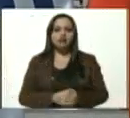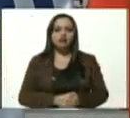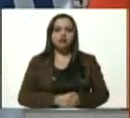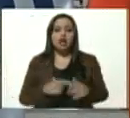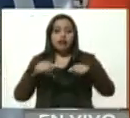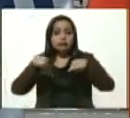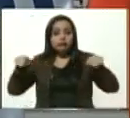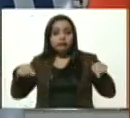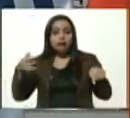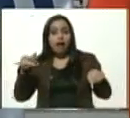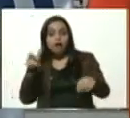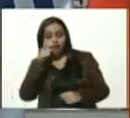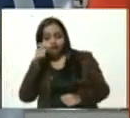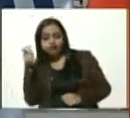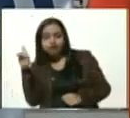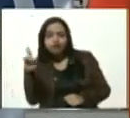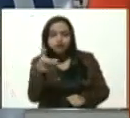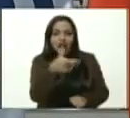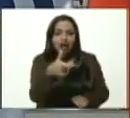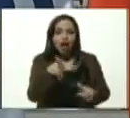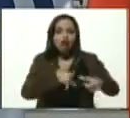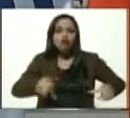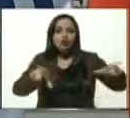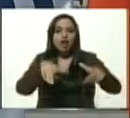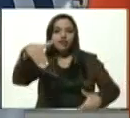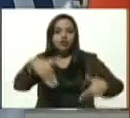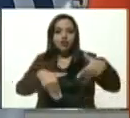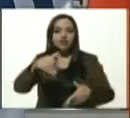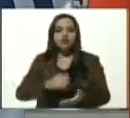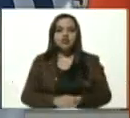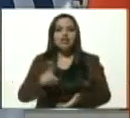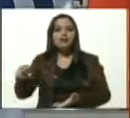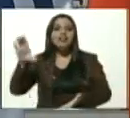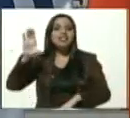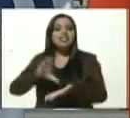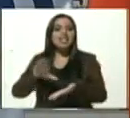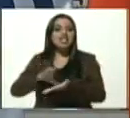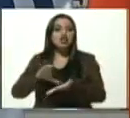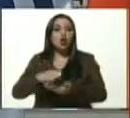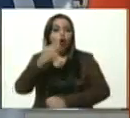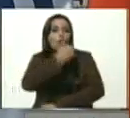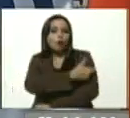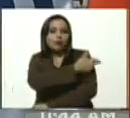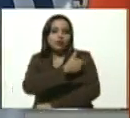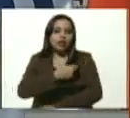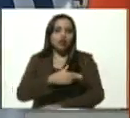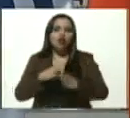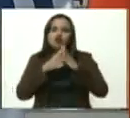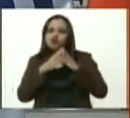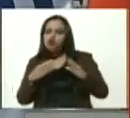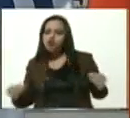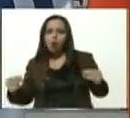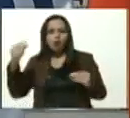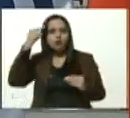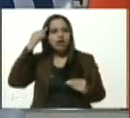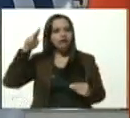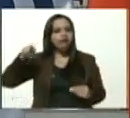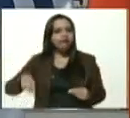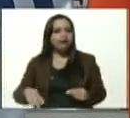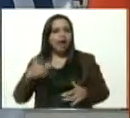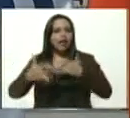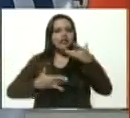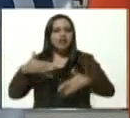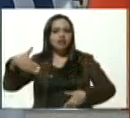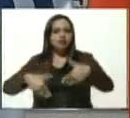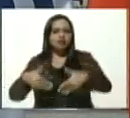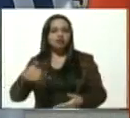estarán monitoreando los centros de votación y los centros hospitalarios durante toda la jornada. Igualmente